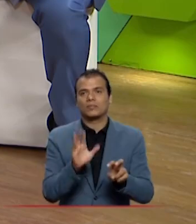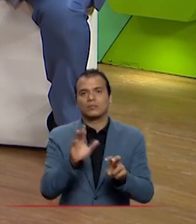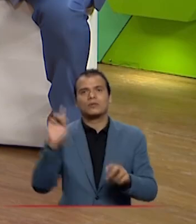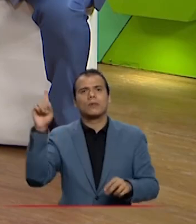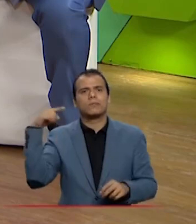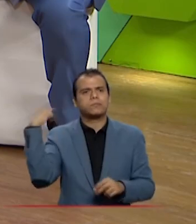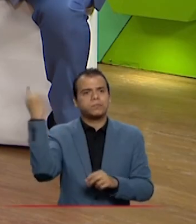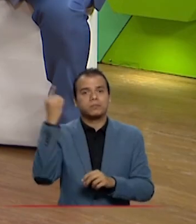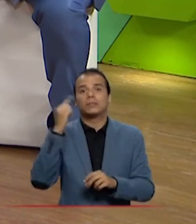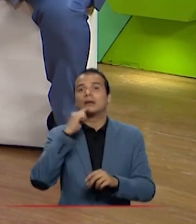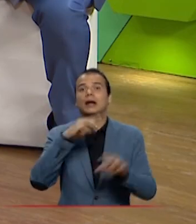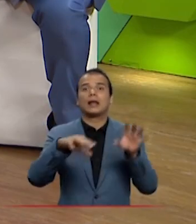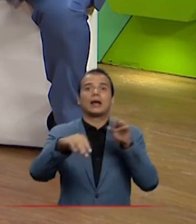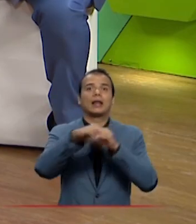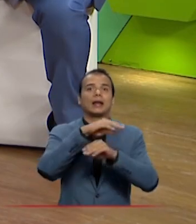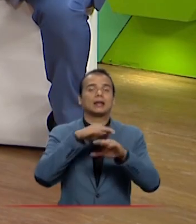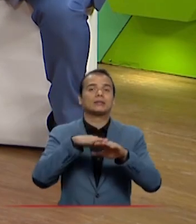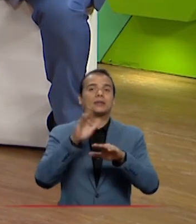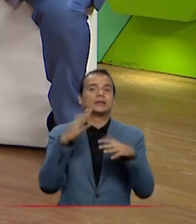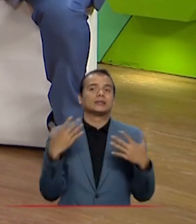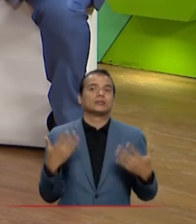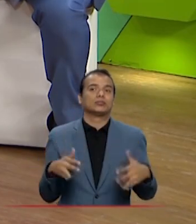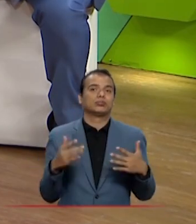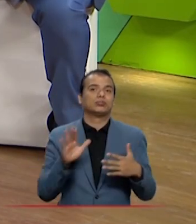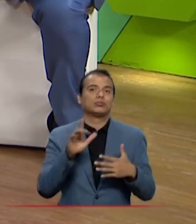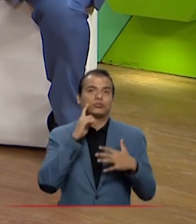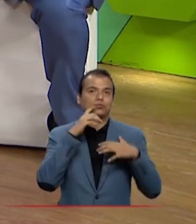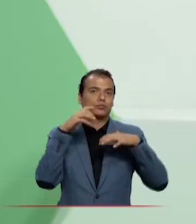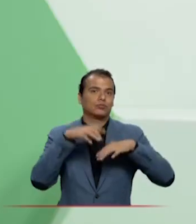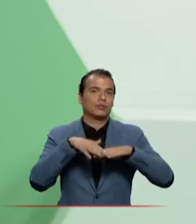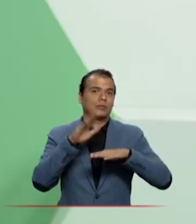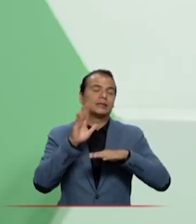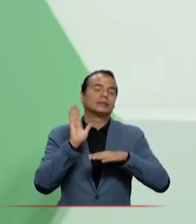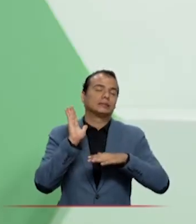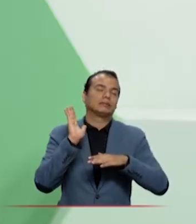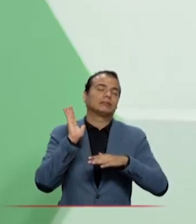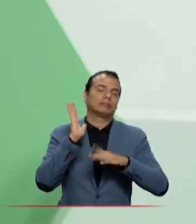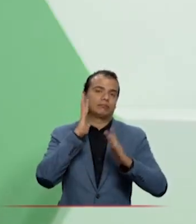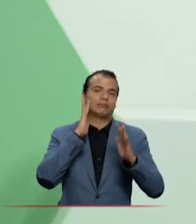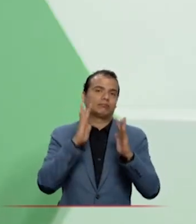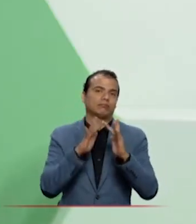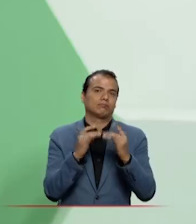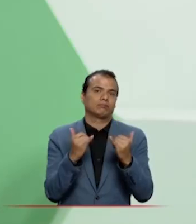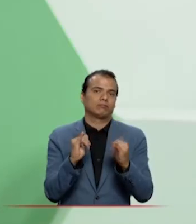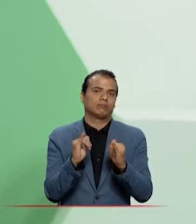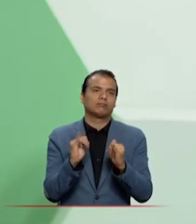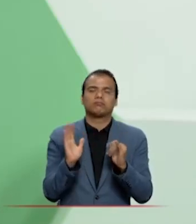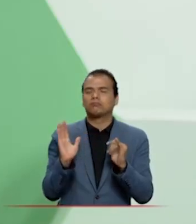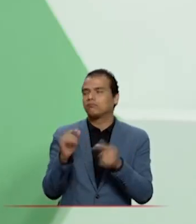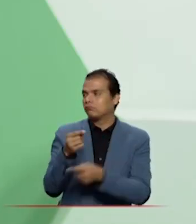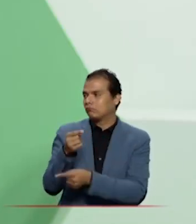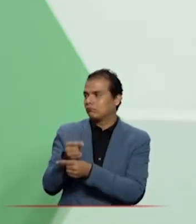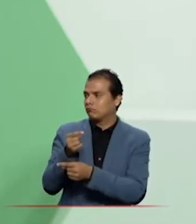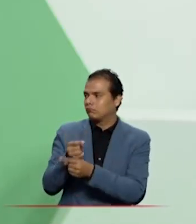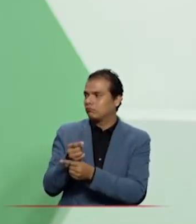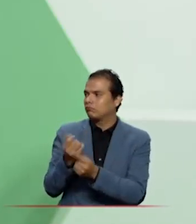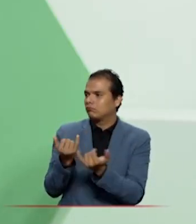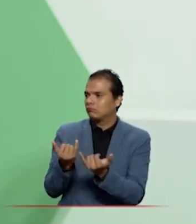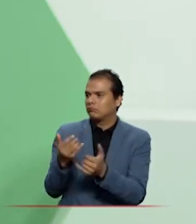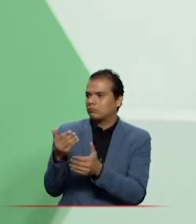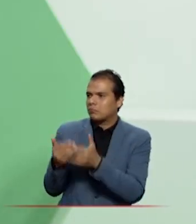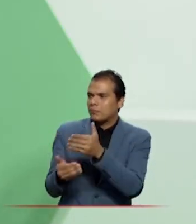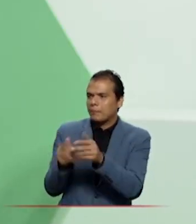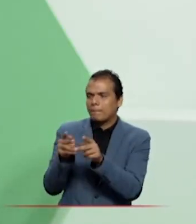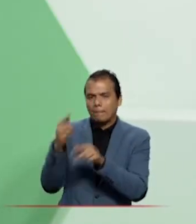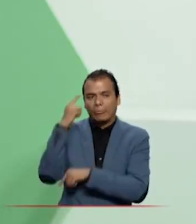están tan de moda y tan actuales por por el tema de las lluvias tal cual y hemos de alguna manera ido ganando mayor conciencia hay que